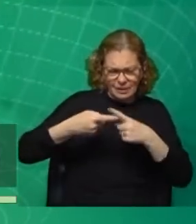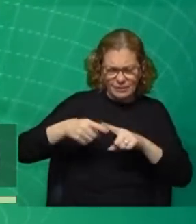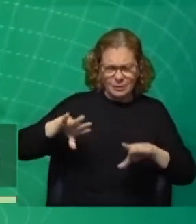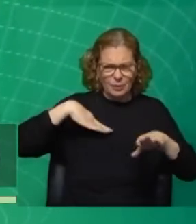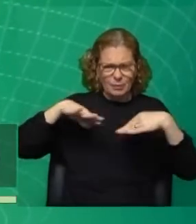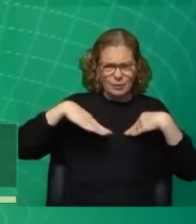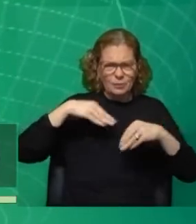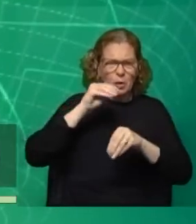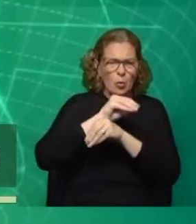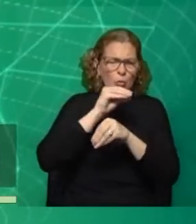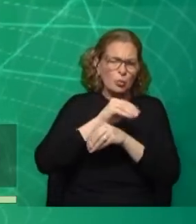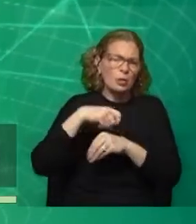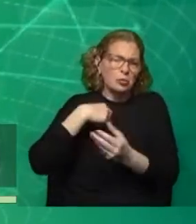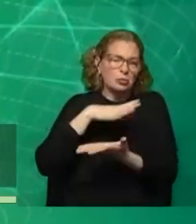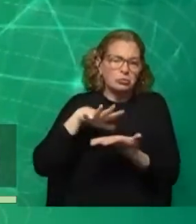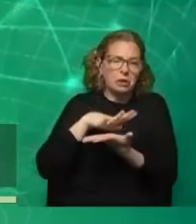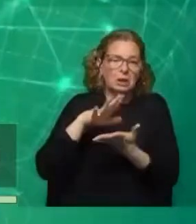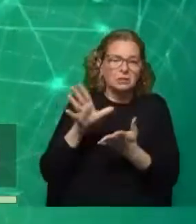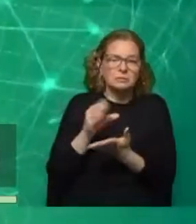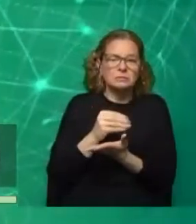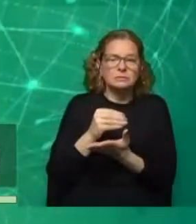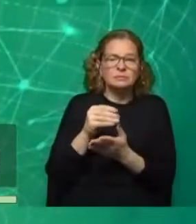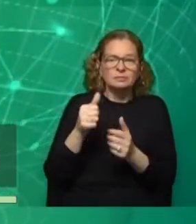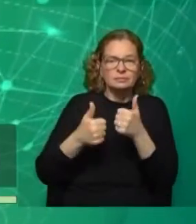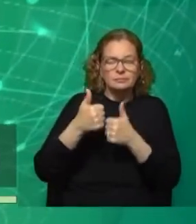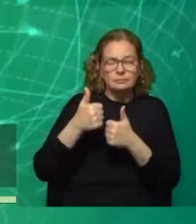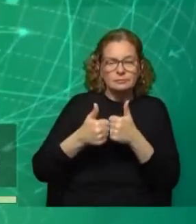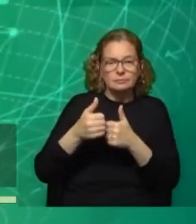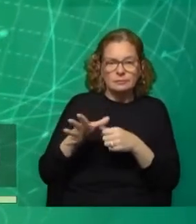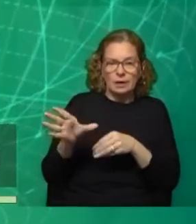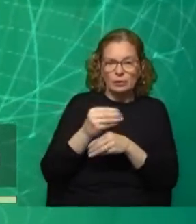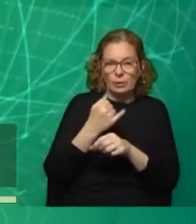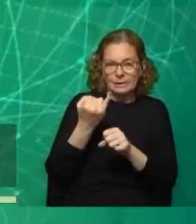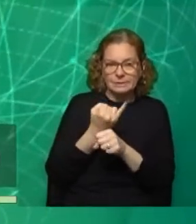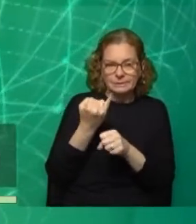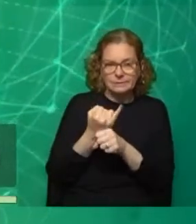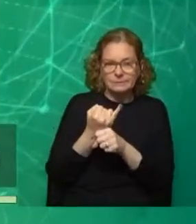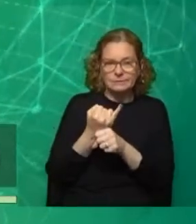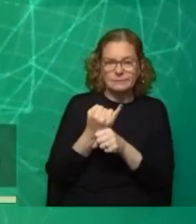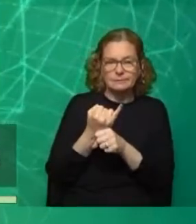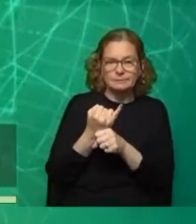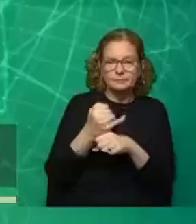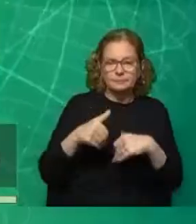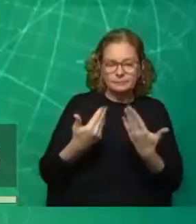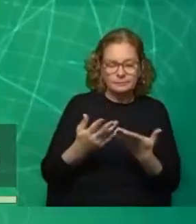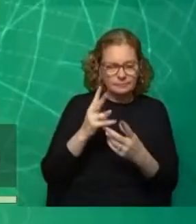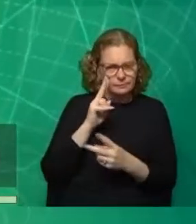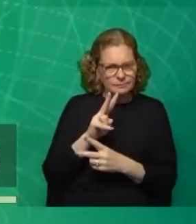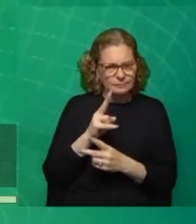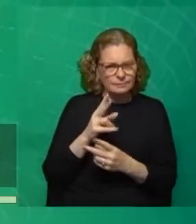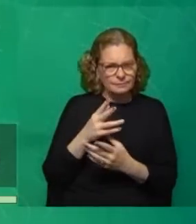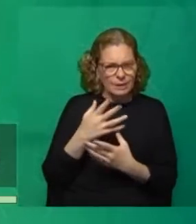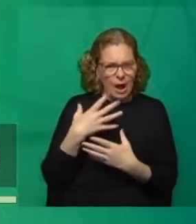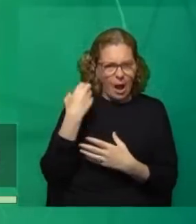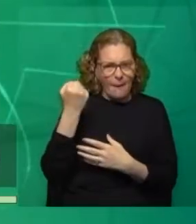deportivas culturales y sociales la realización del concurso con todas las instituciones nos da la perspectiva el